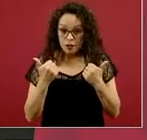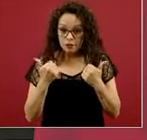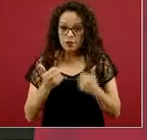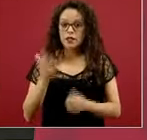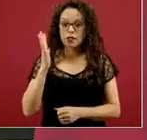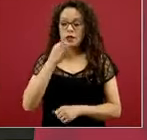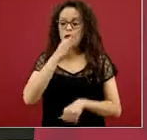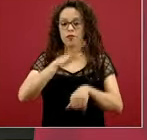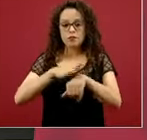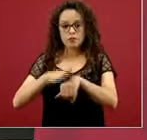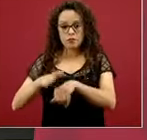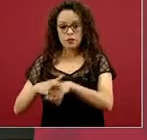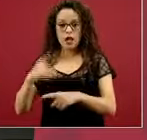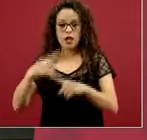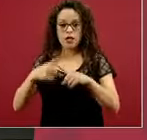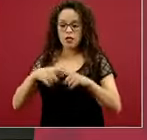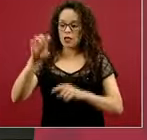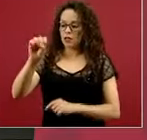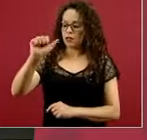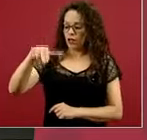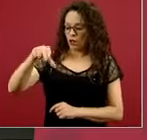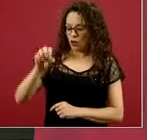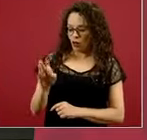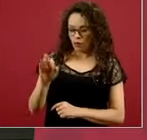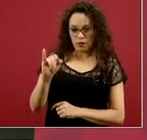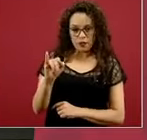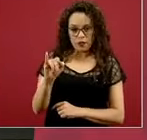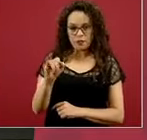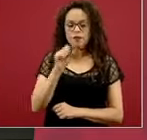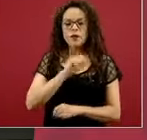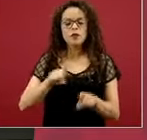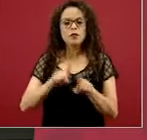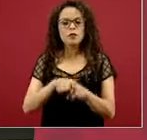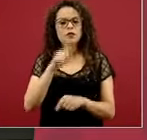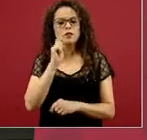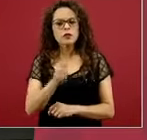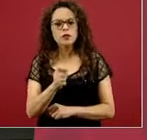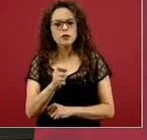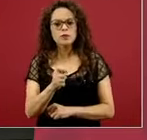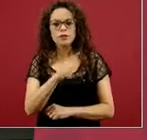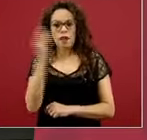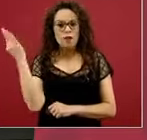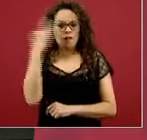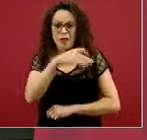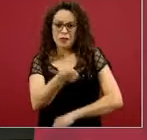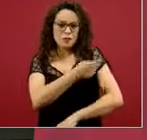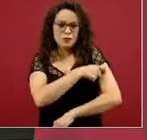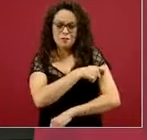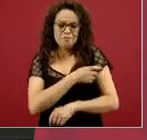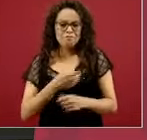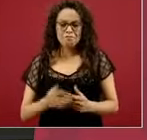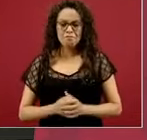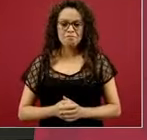en la alerta de Sanofi, lo alertó un poco con el alertamiento de que son vacunas falsas, son vacunas